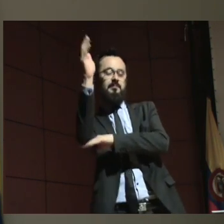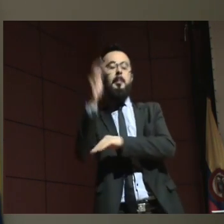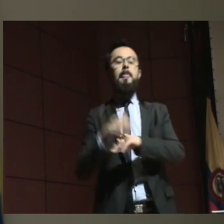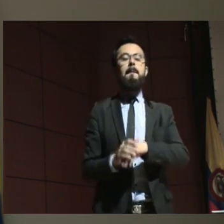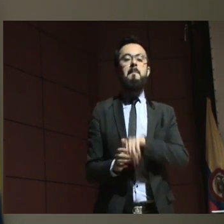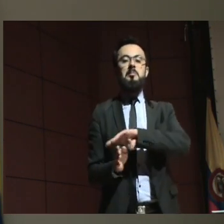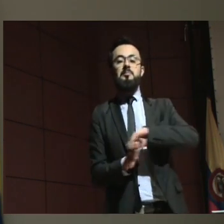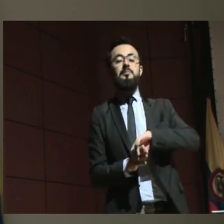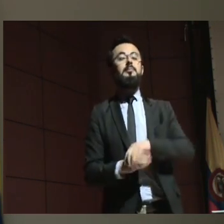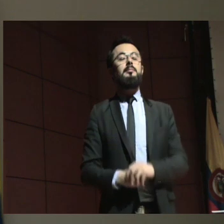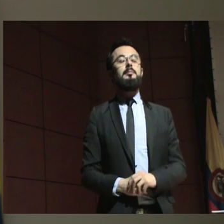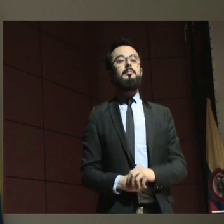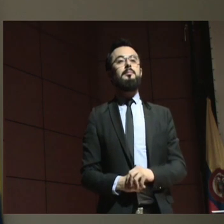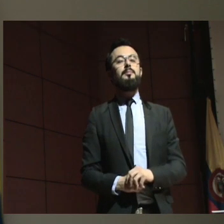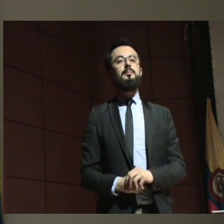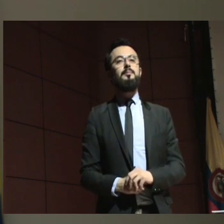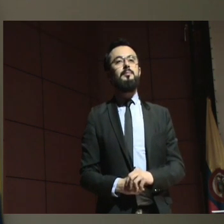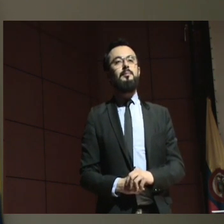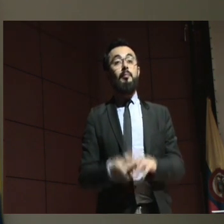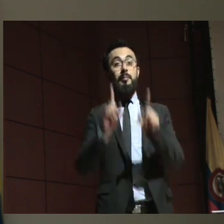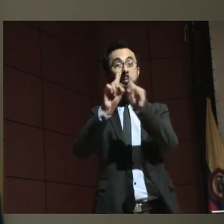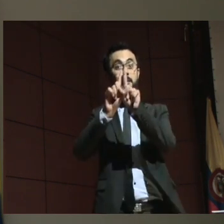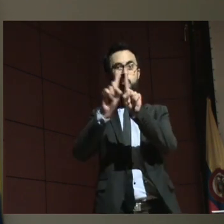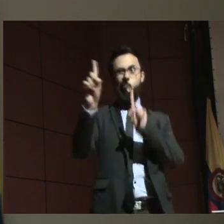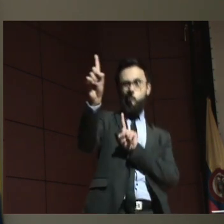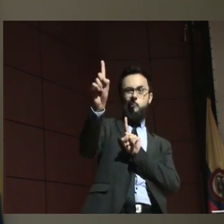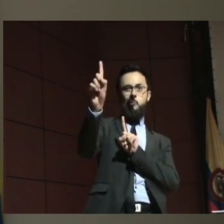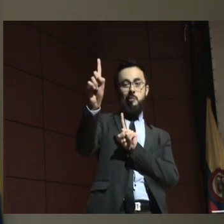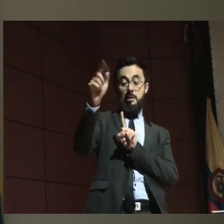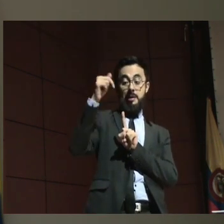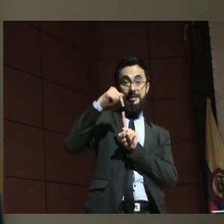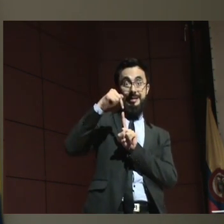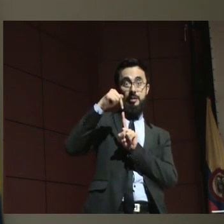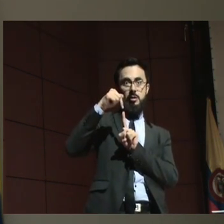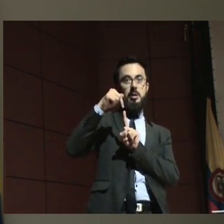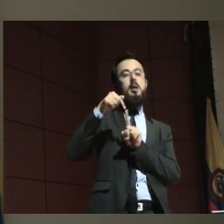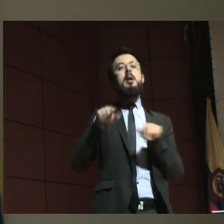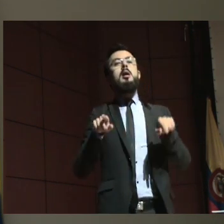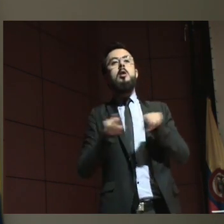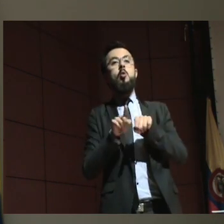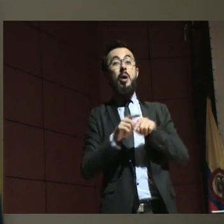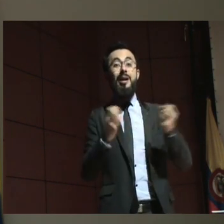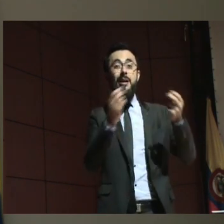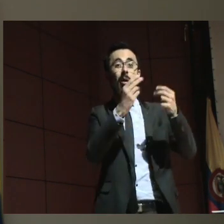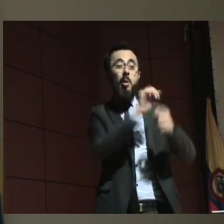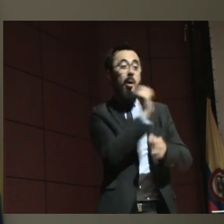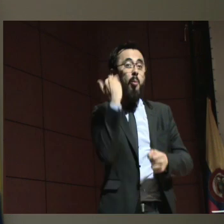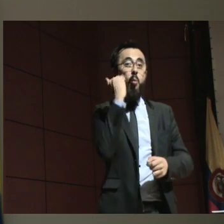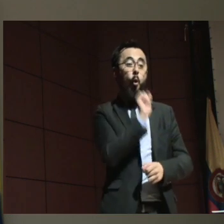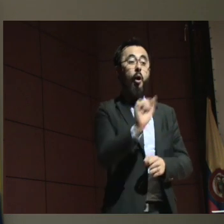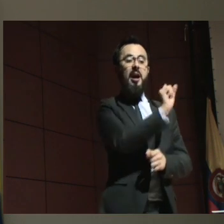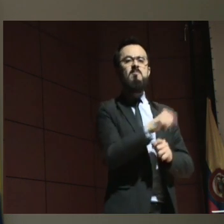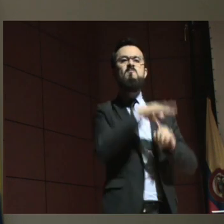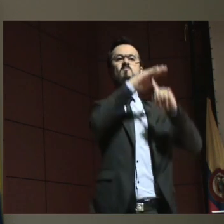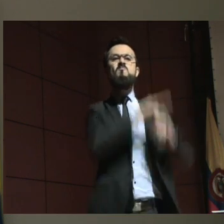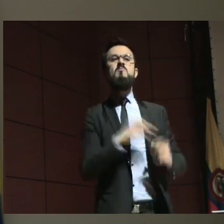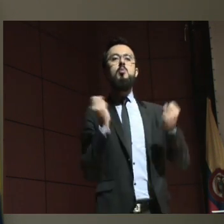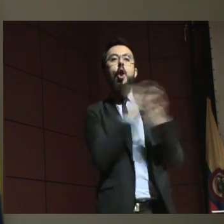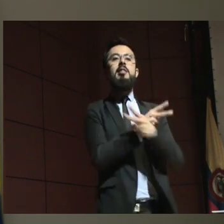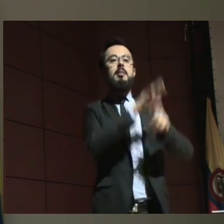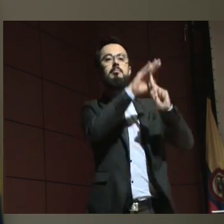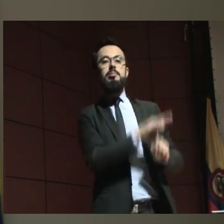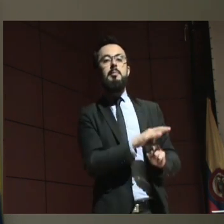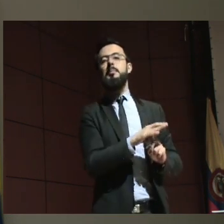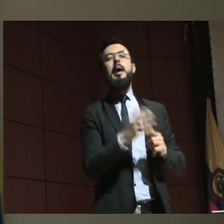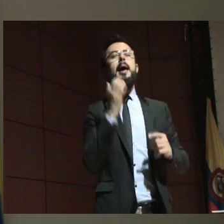cómo la interdicción se usa como una forma de violencia de género. La primera es para esterilizar a mujeres con discapacidad sin